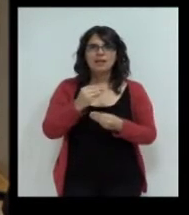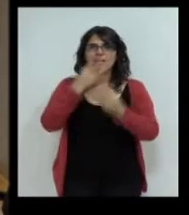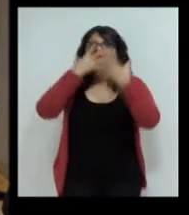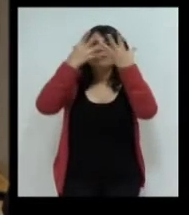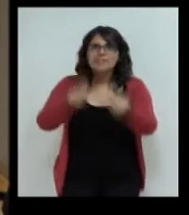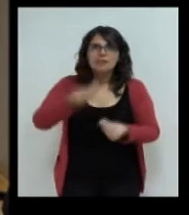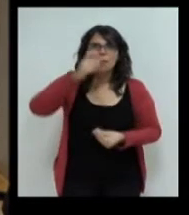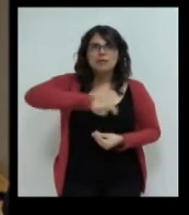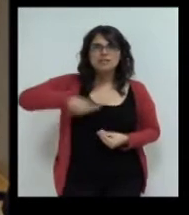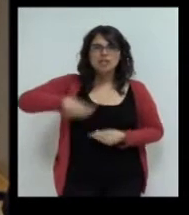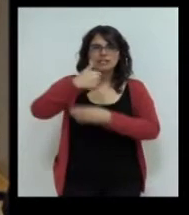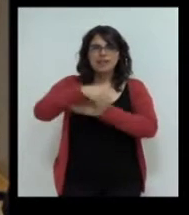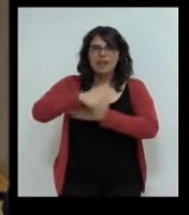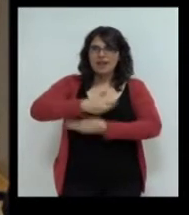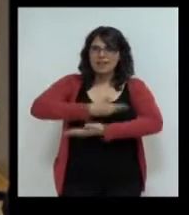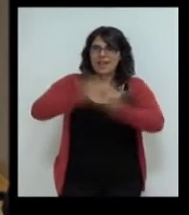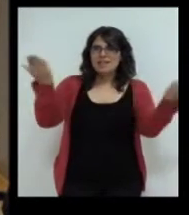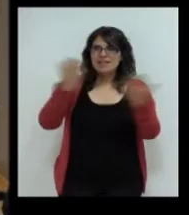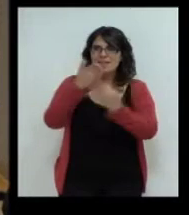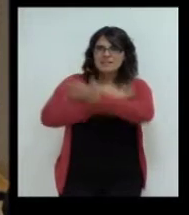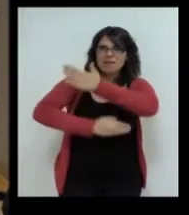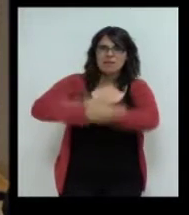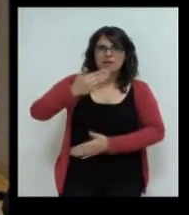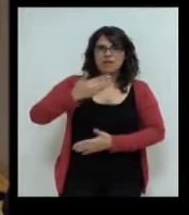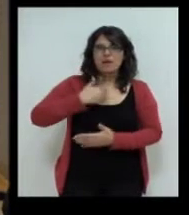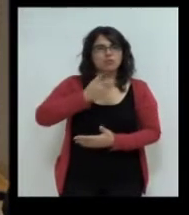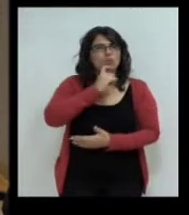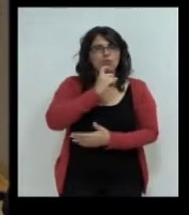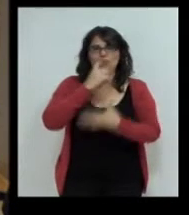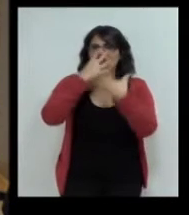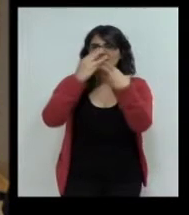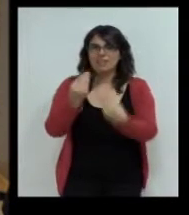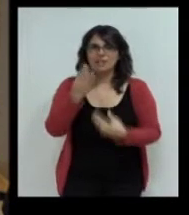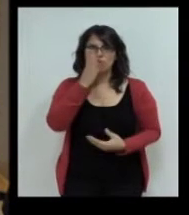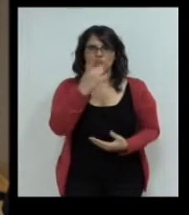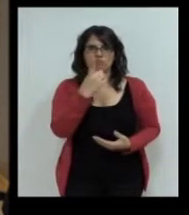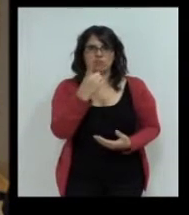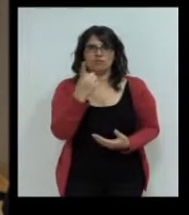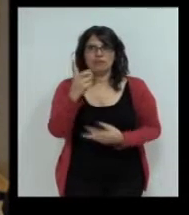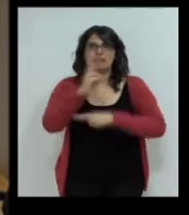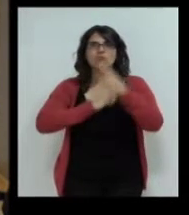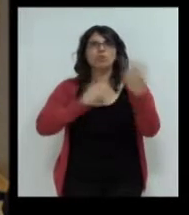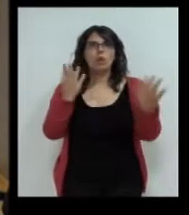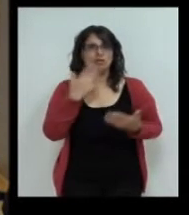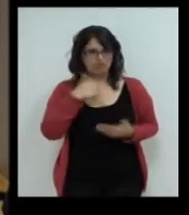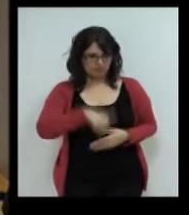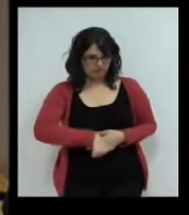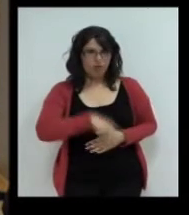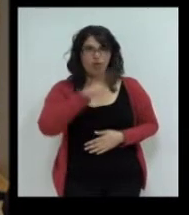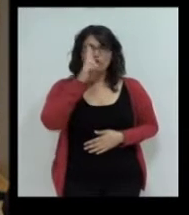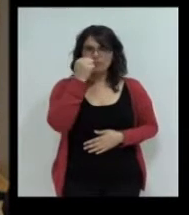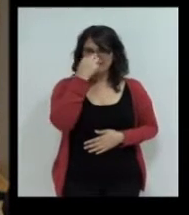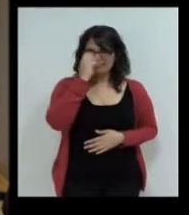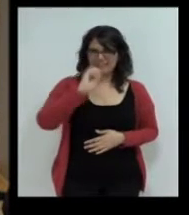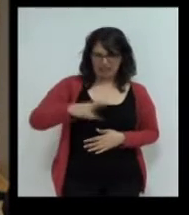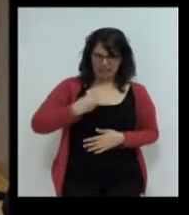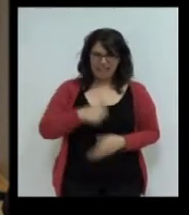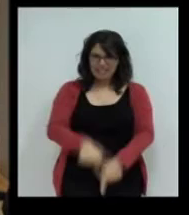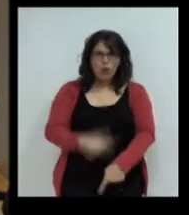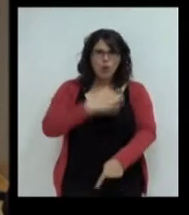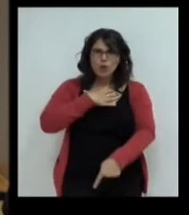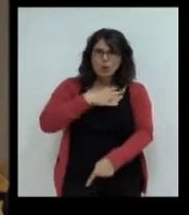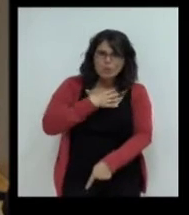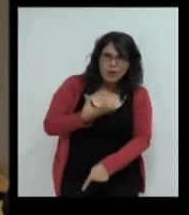llevarlo a una persona con discapacidad y dice, pero hombre, en el año 2000 y mucho que ya estamos, ¿no es posible? Pues no es posible. Pero a